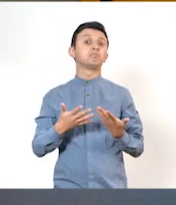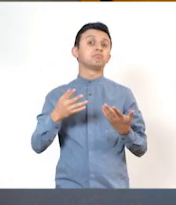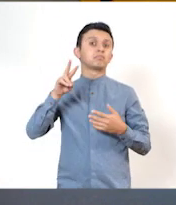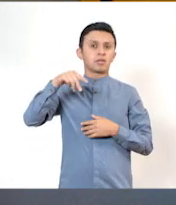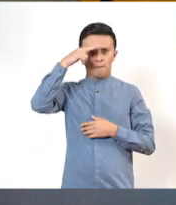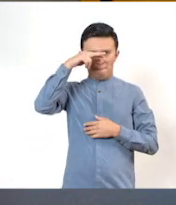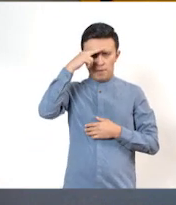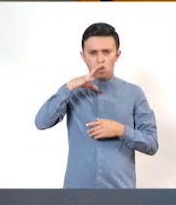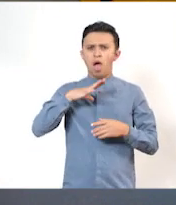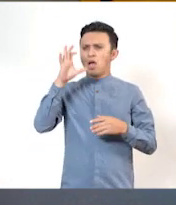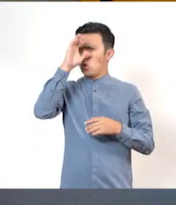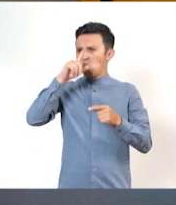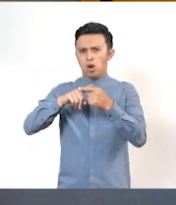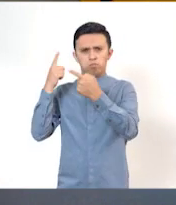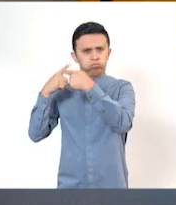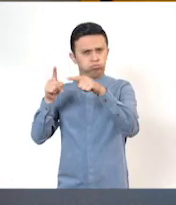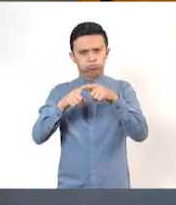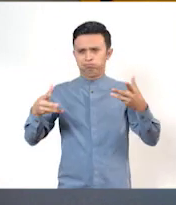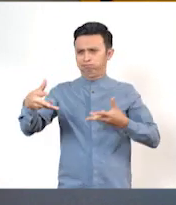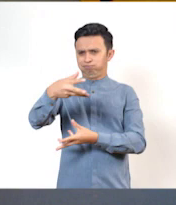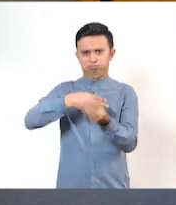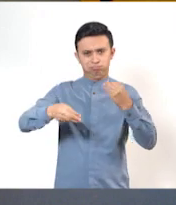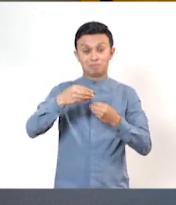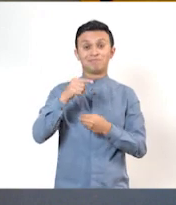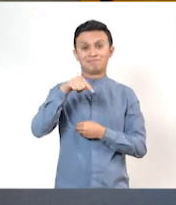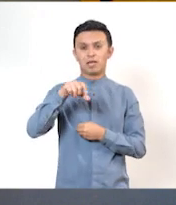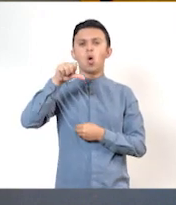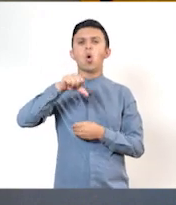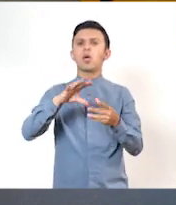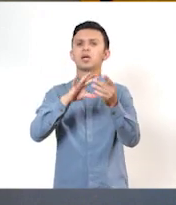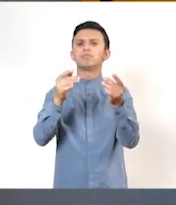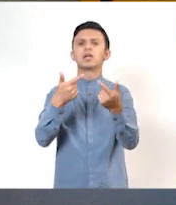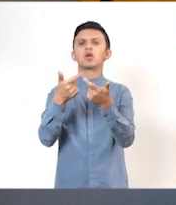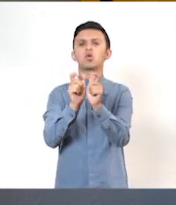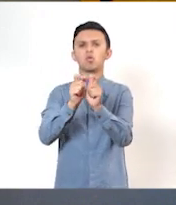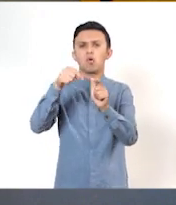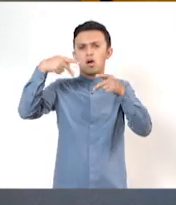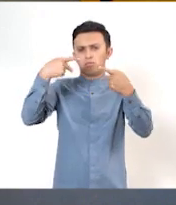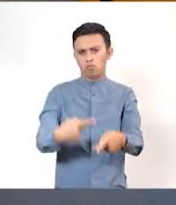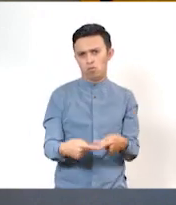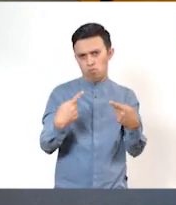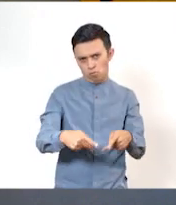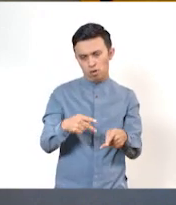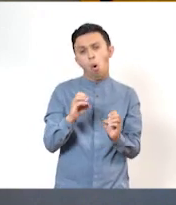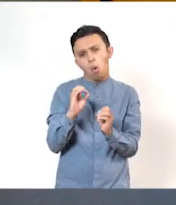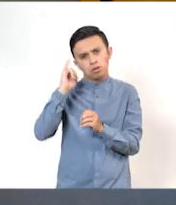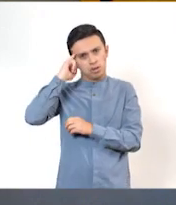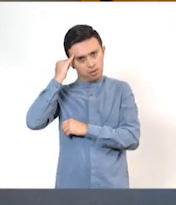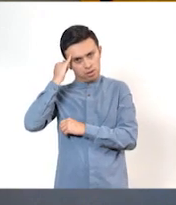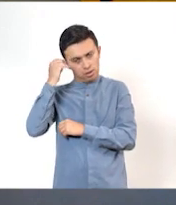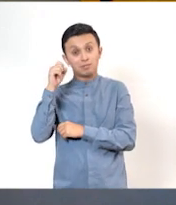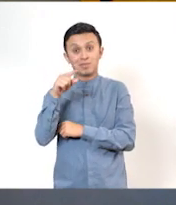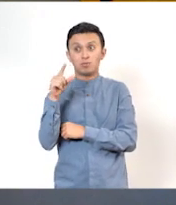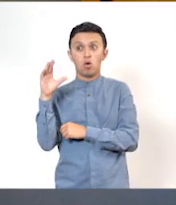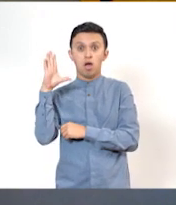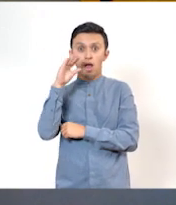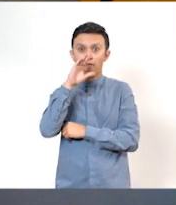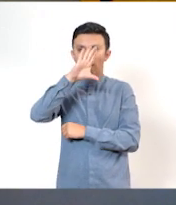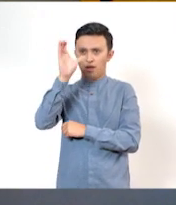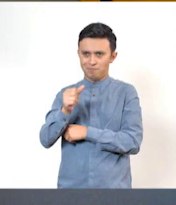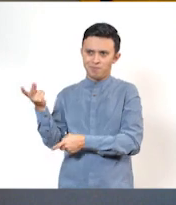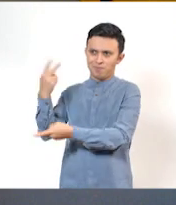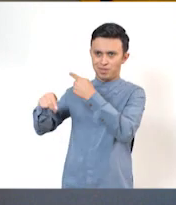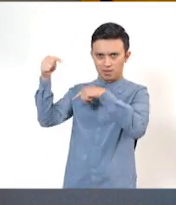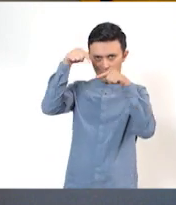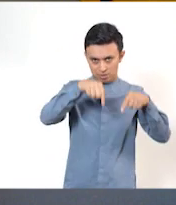México convivimos muchas culturas. El día de hoy principalmente hablaremos de las comunidades originarias o indígenas y afromexicanas